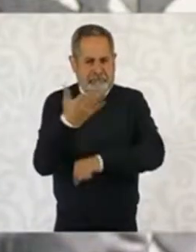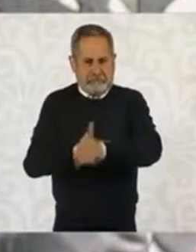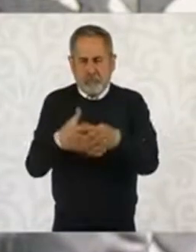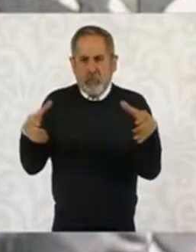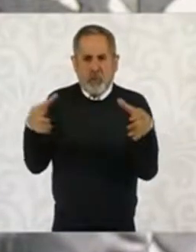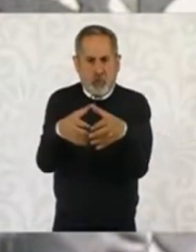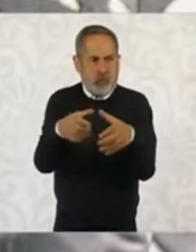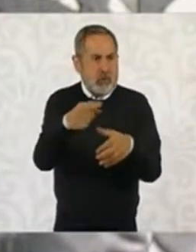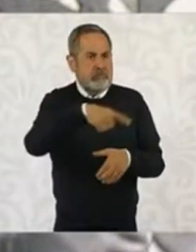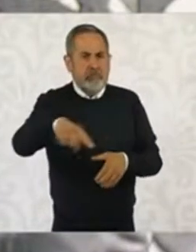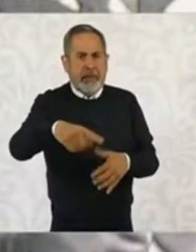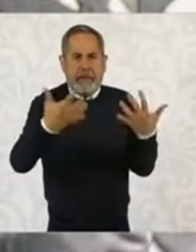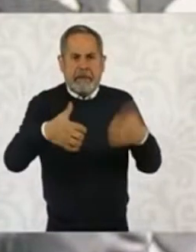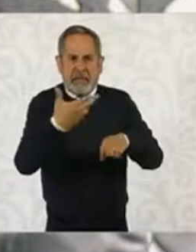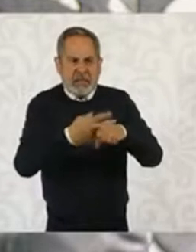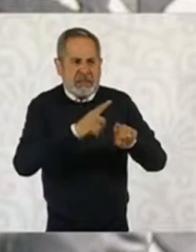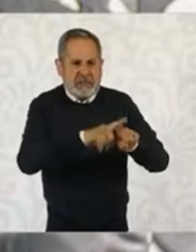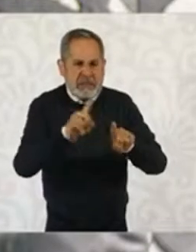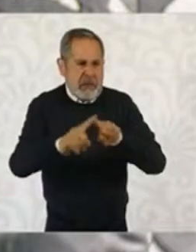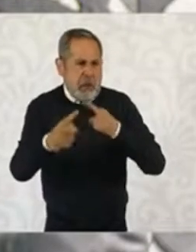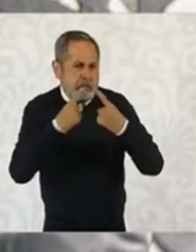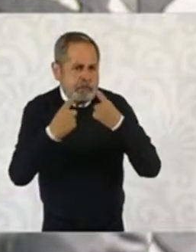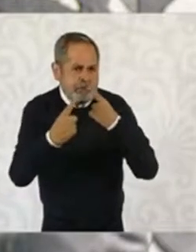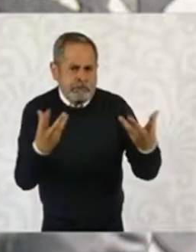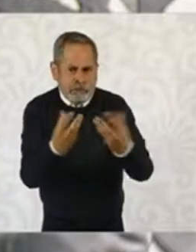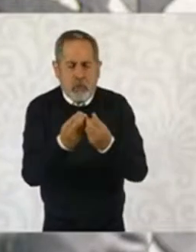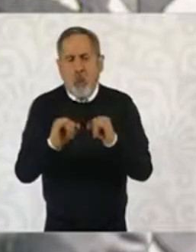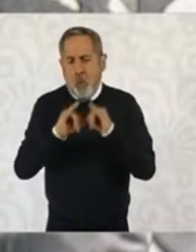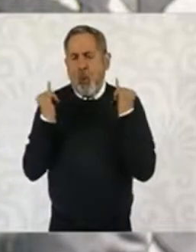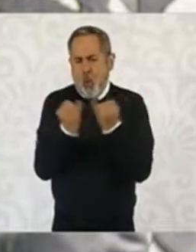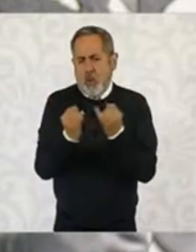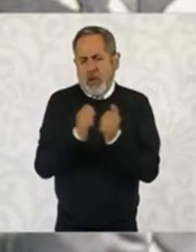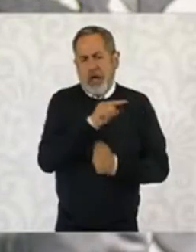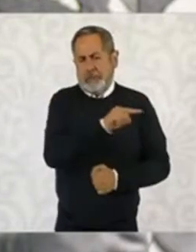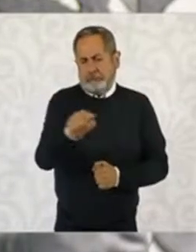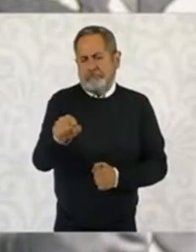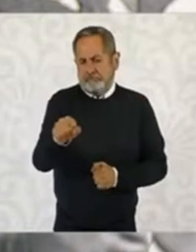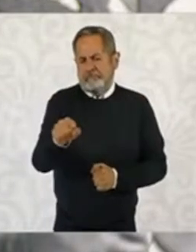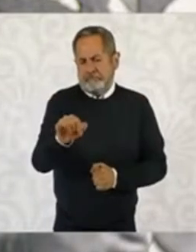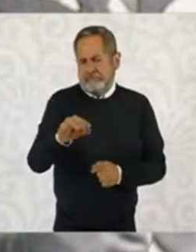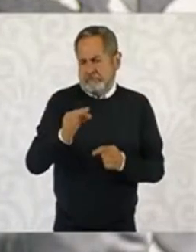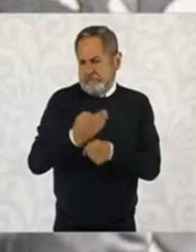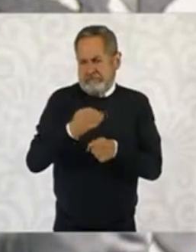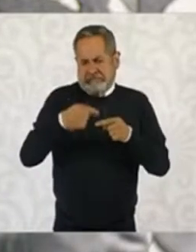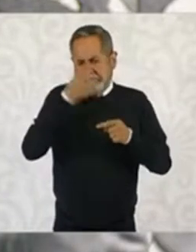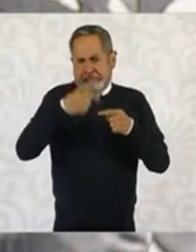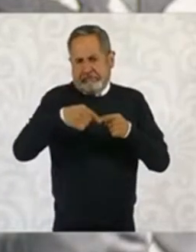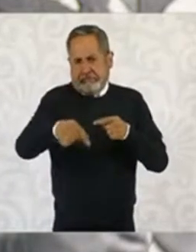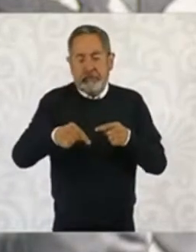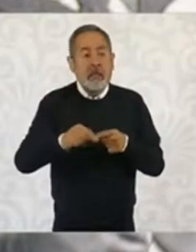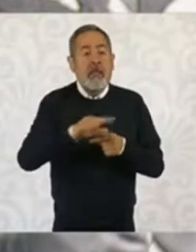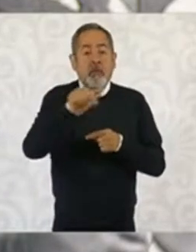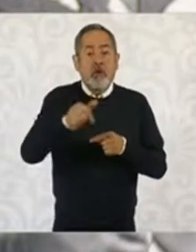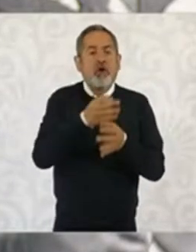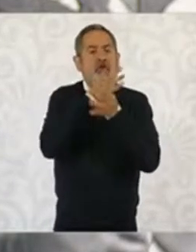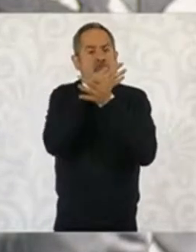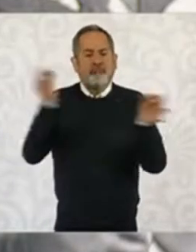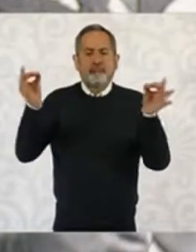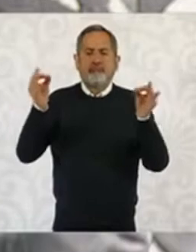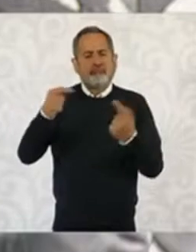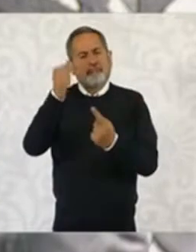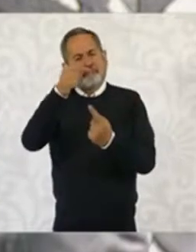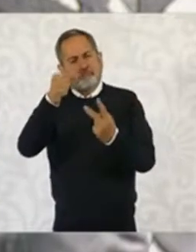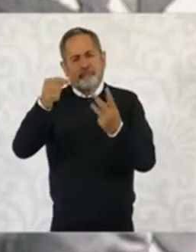Ahí también pues se va a tener un diálogo con ellos y particularmente pues bueno, se van a hacer anuncios que ya en